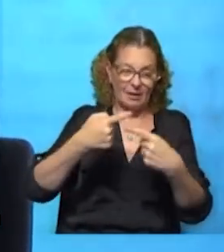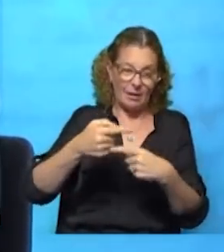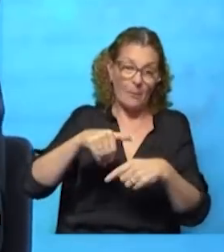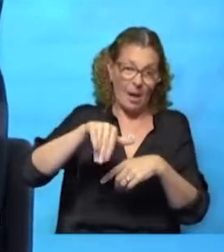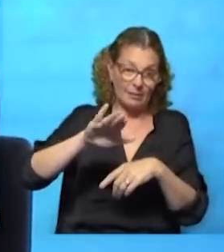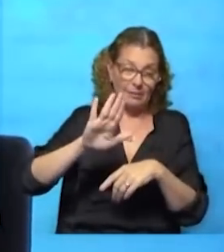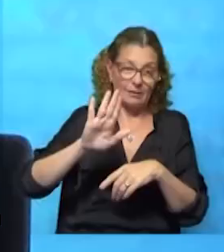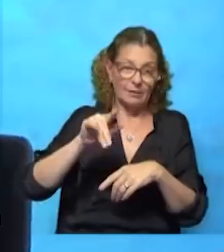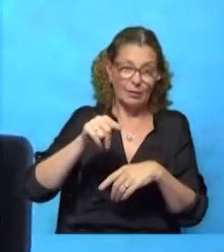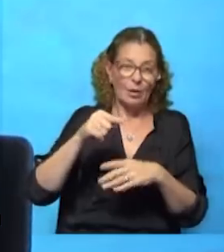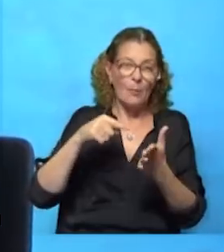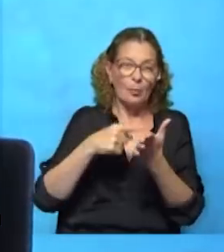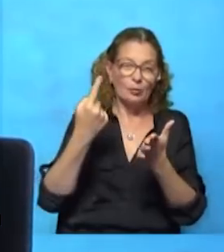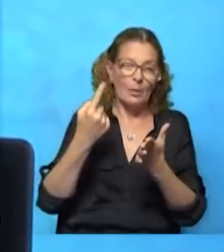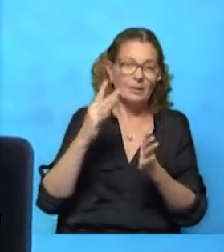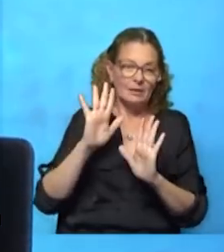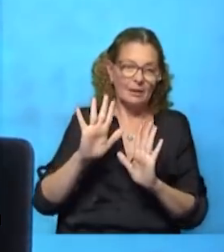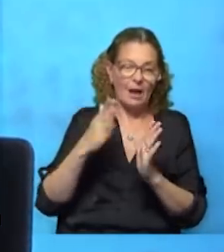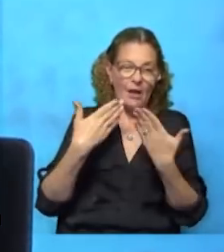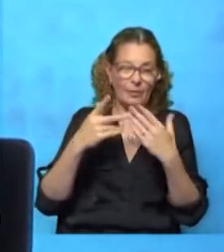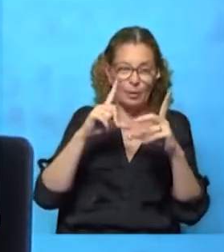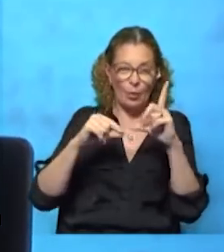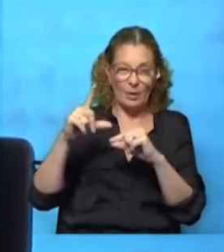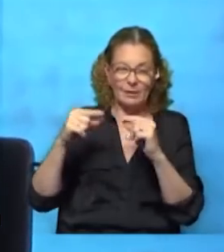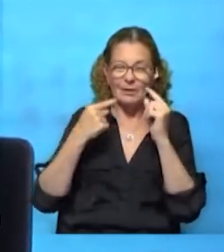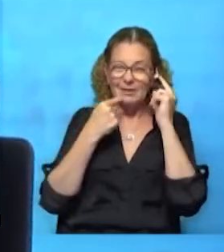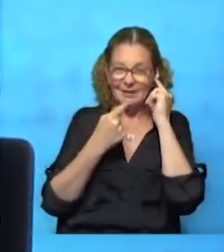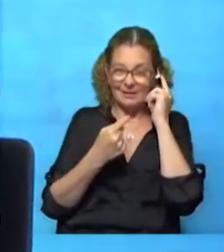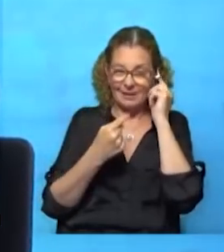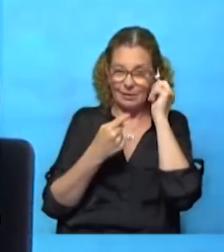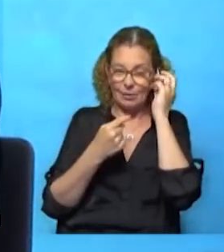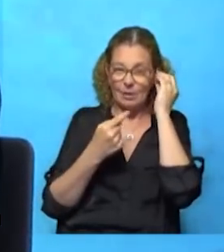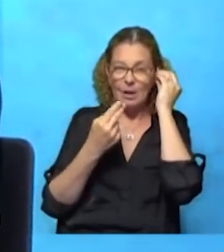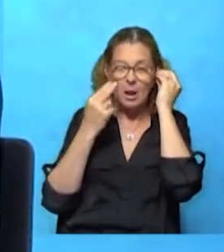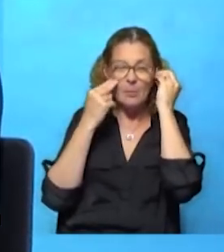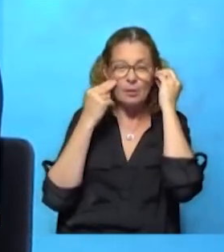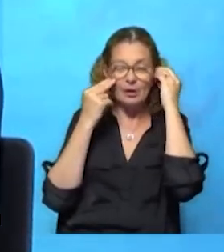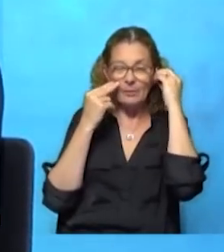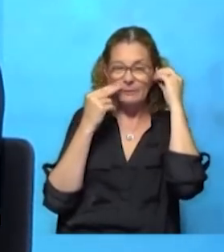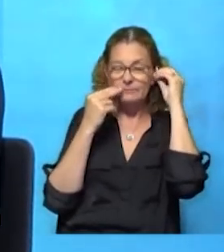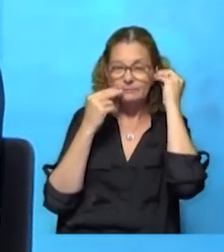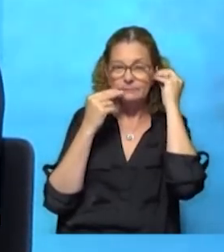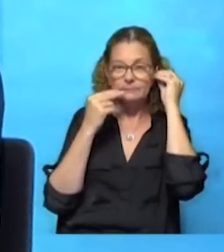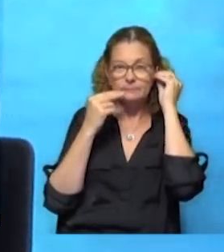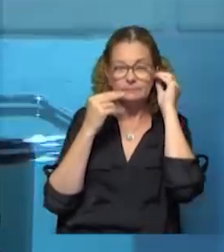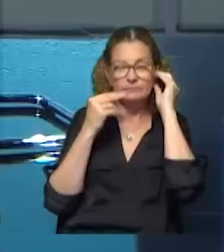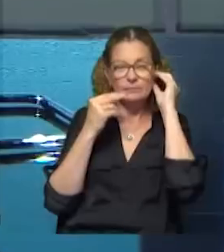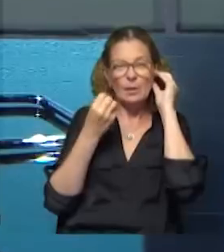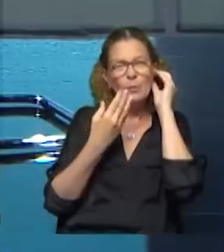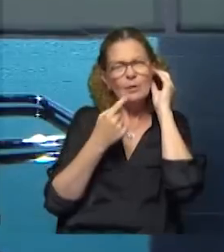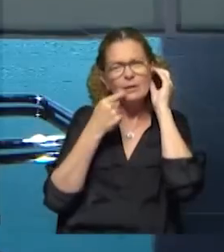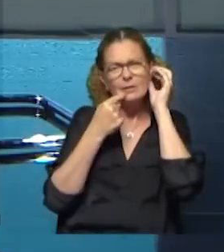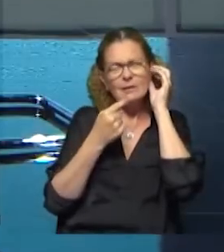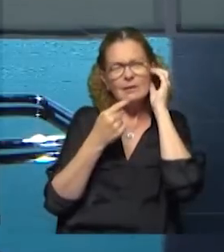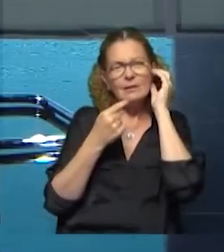Más allá de lo que puntualmente algunas este encuestadoras ya vienen midiendo el efecto asesiano Por qué se